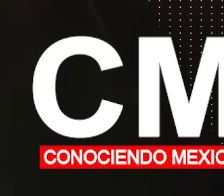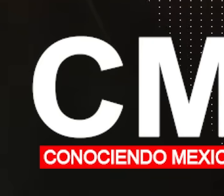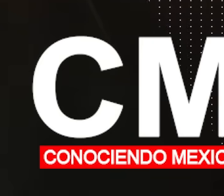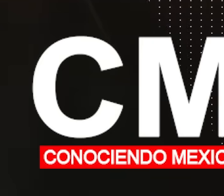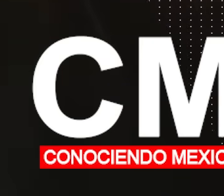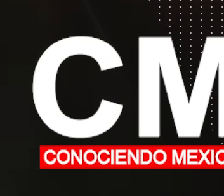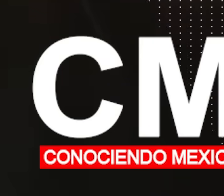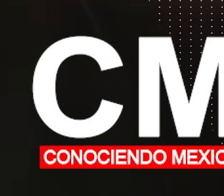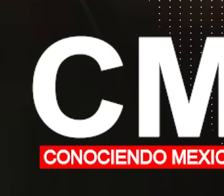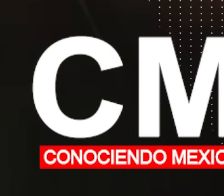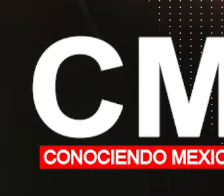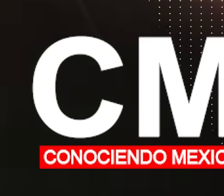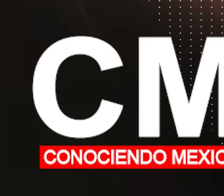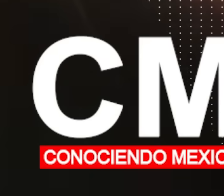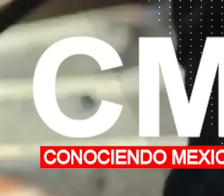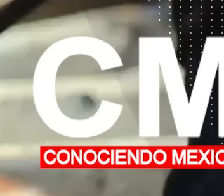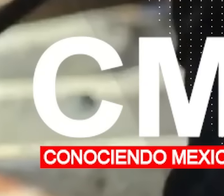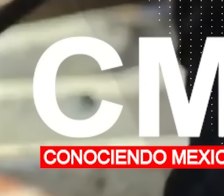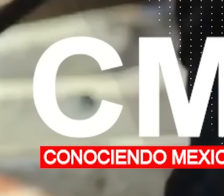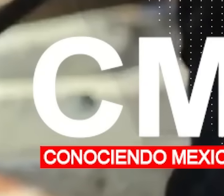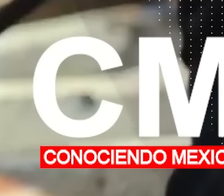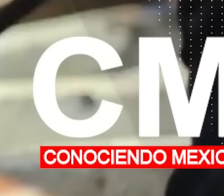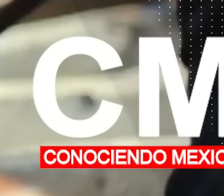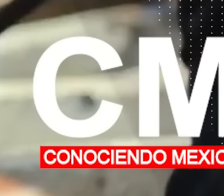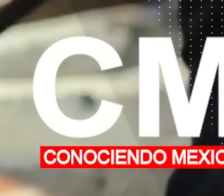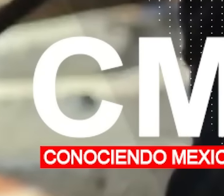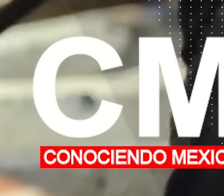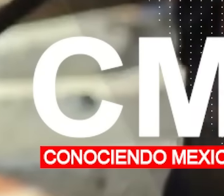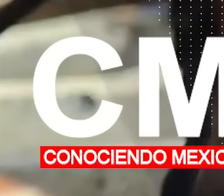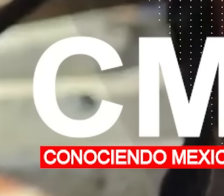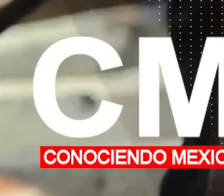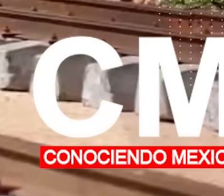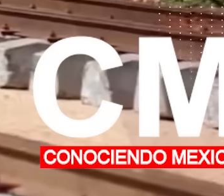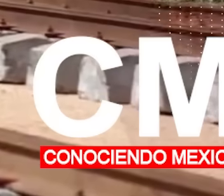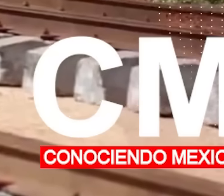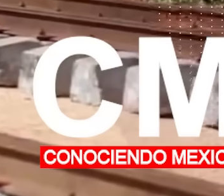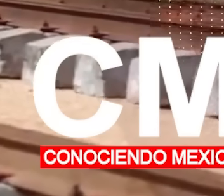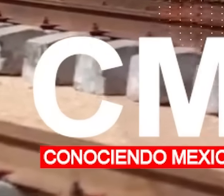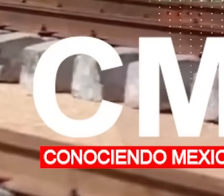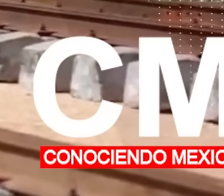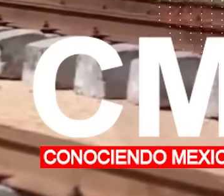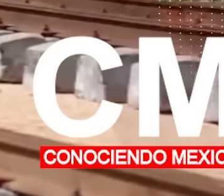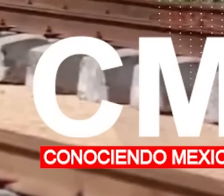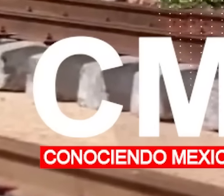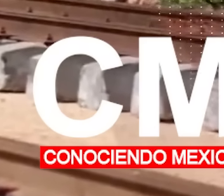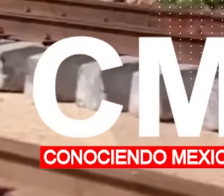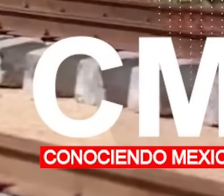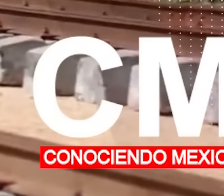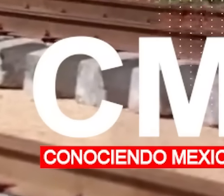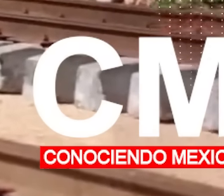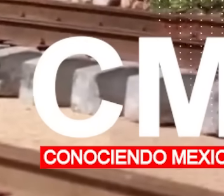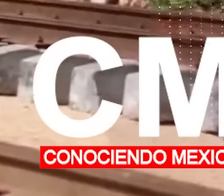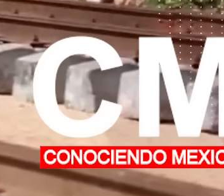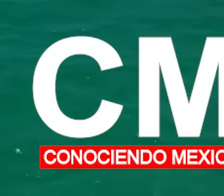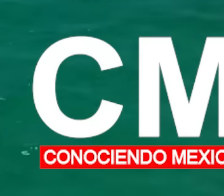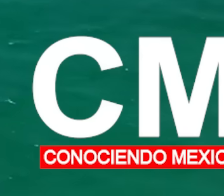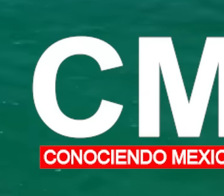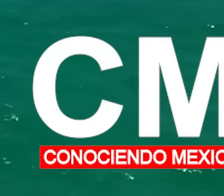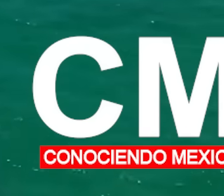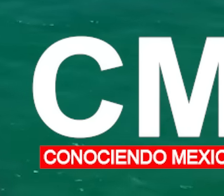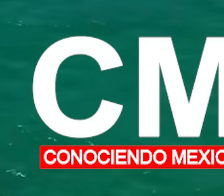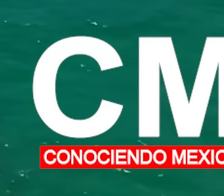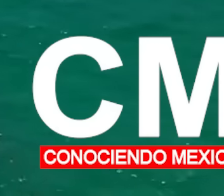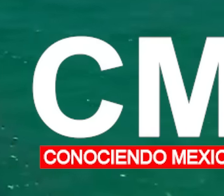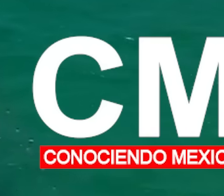del Istmo de Tehuantepec, así como con el Tren Maya, desde la estación Poxilá en Humán hasta Progreso. El Parque Industrial Progreso 1